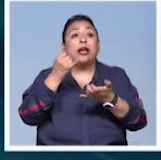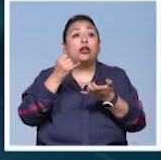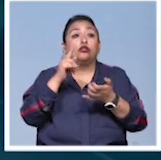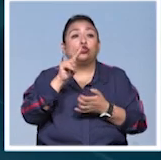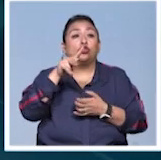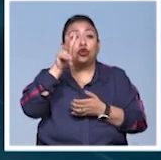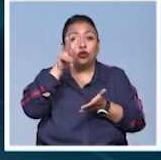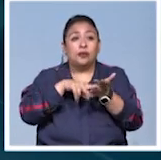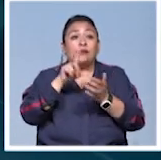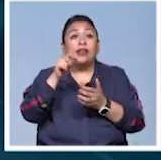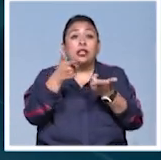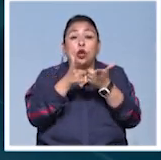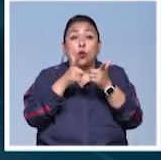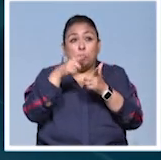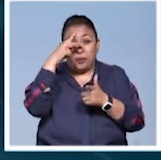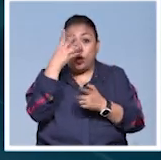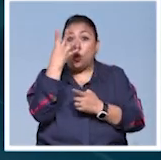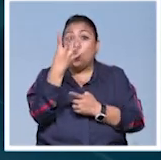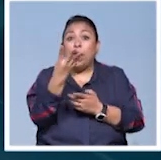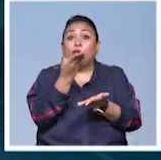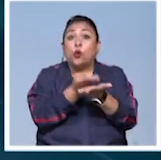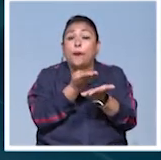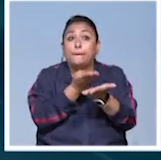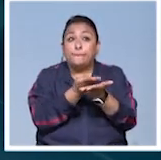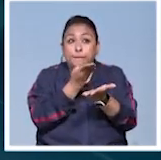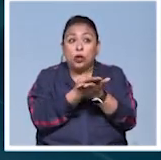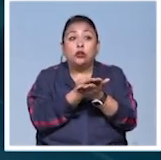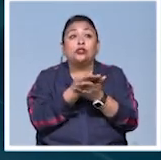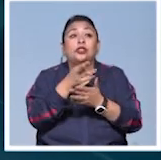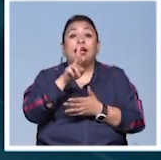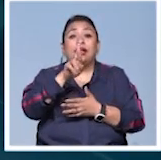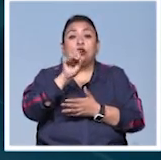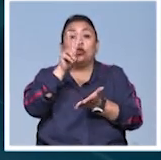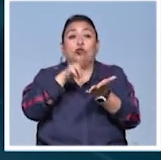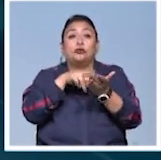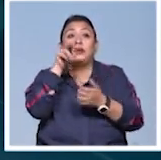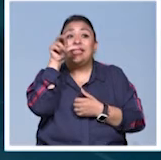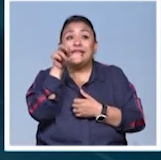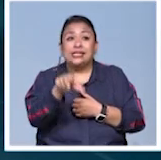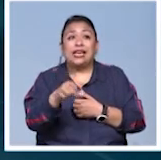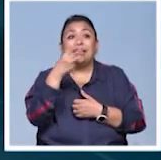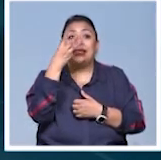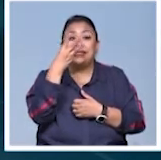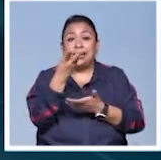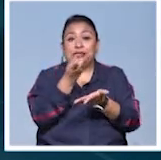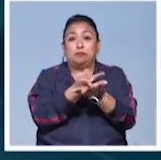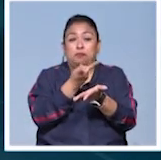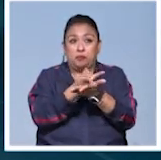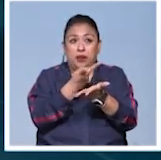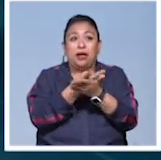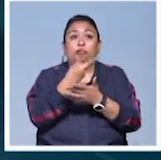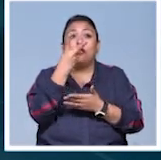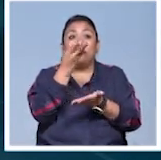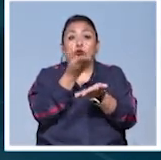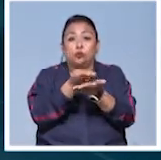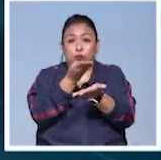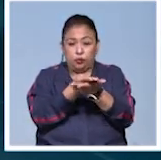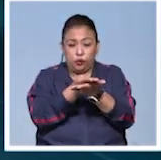la delegación mexicana obtuvo 4 medallas de bronce. En los de Río 2016, 3 medallas de plata y 2 de